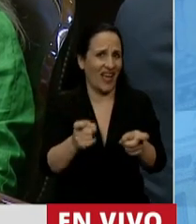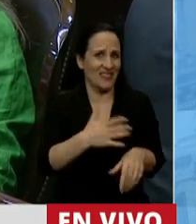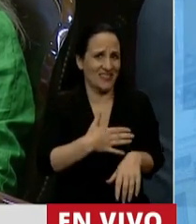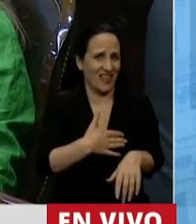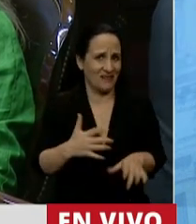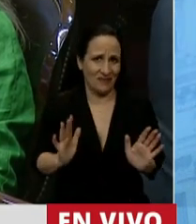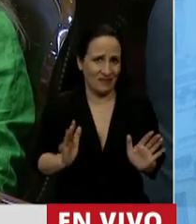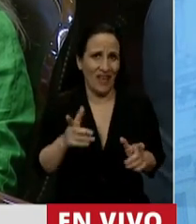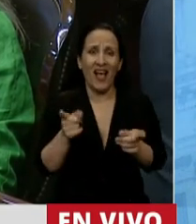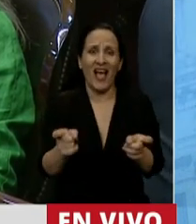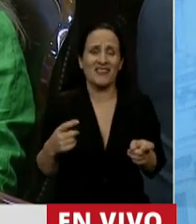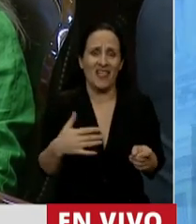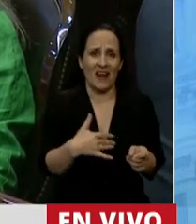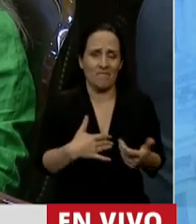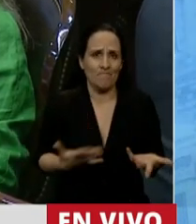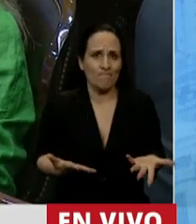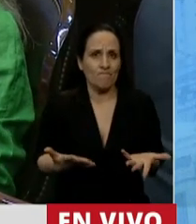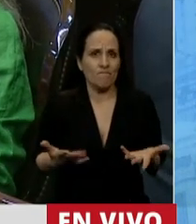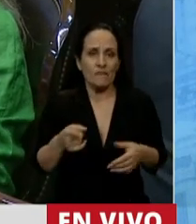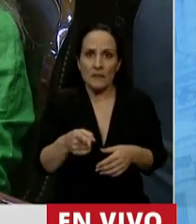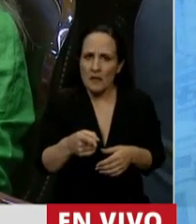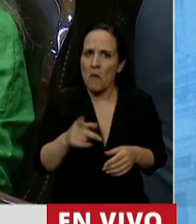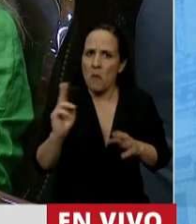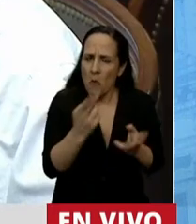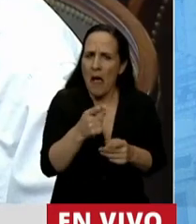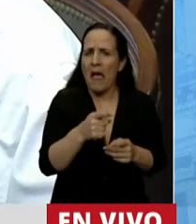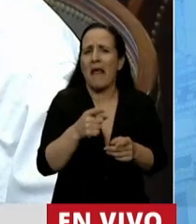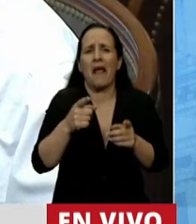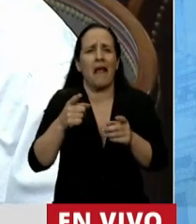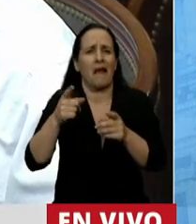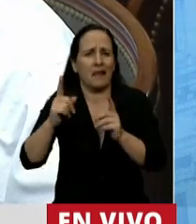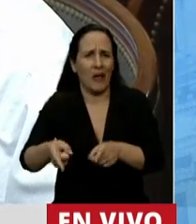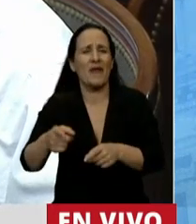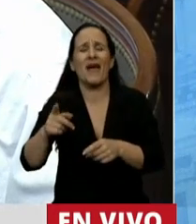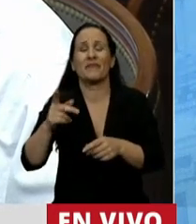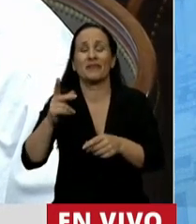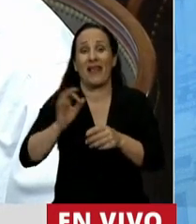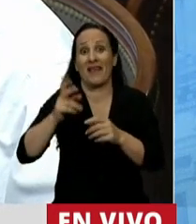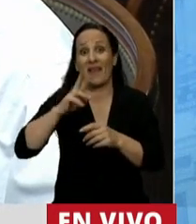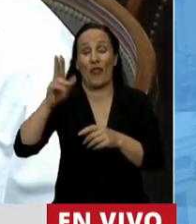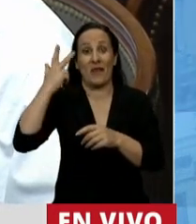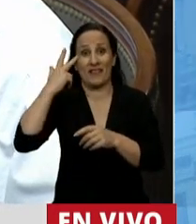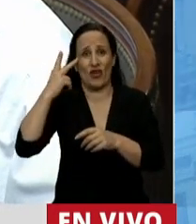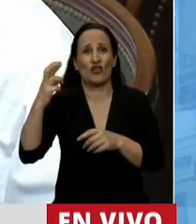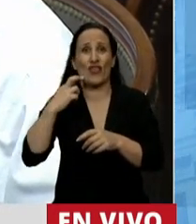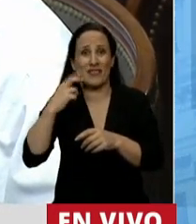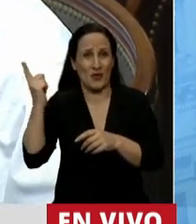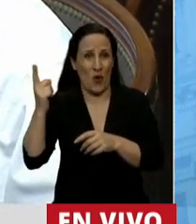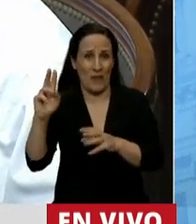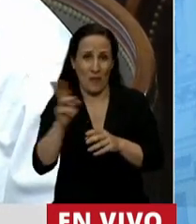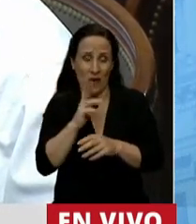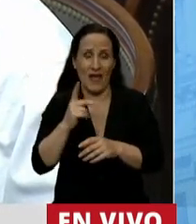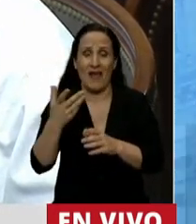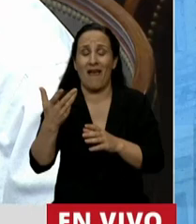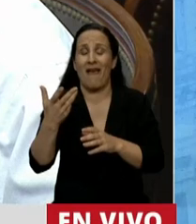mama. Y esas muertes, como todas las muertes, incluso las 19 que hubo en 2018 y que todos los años tenemos por aborto,